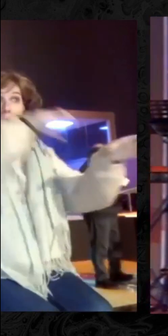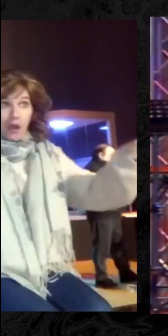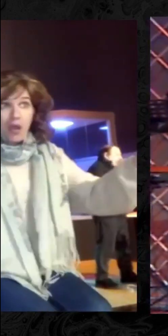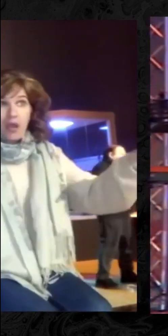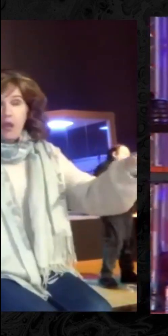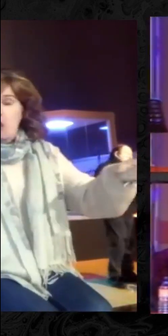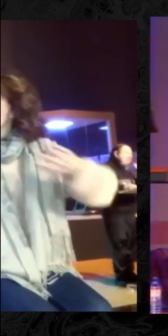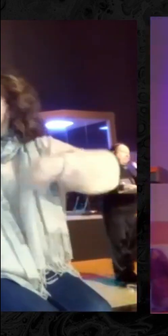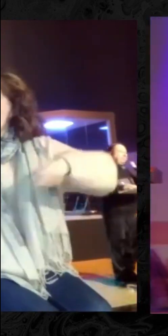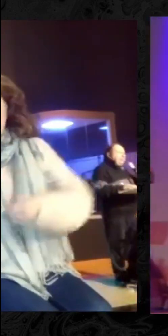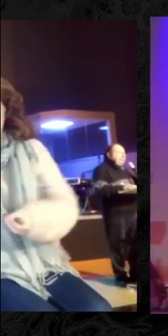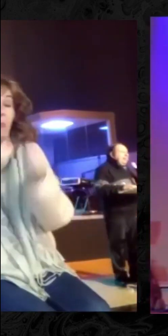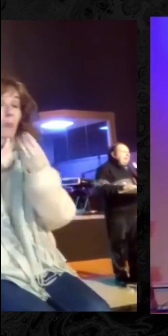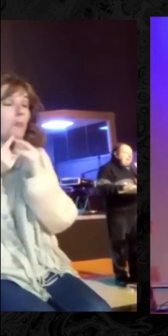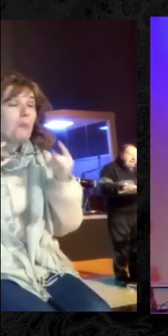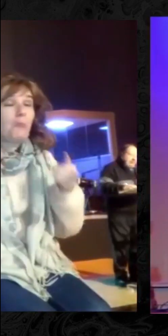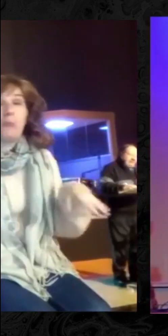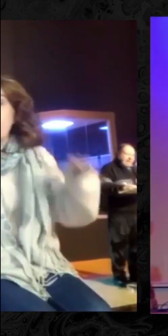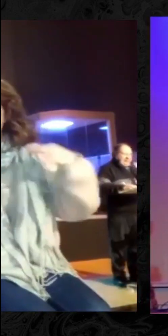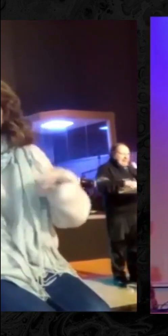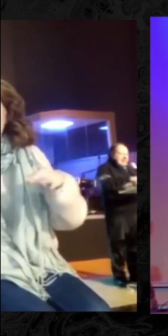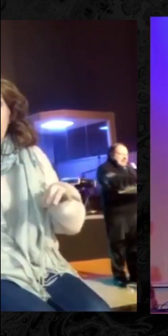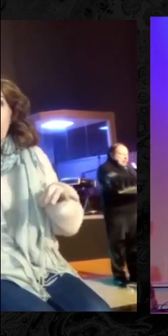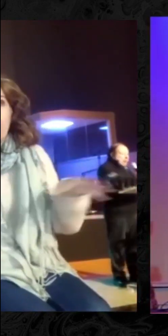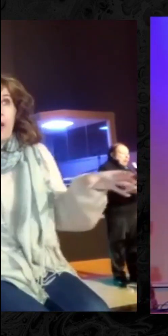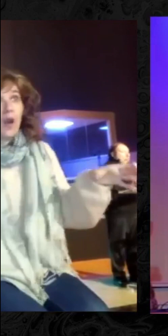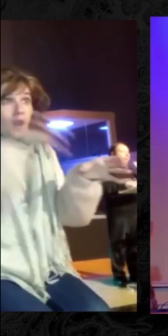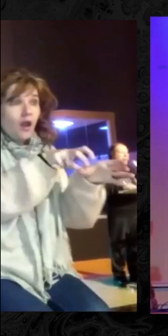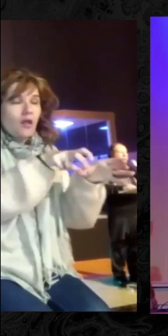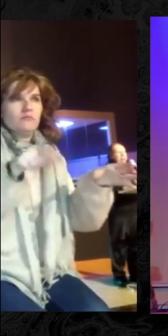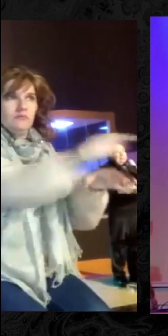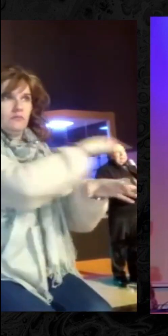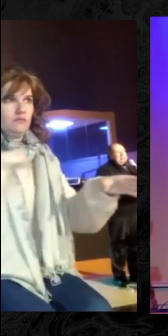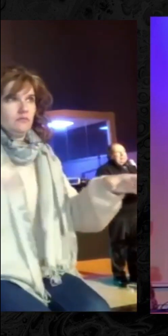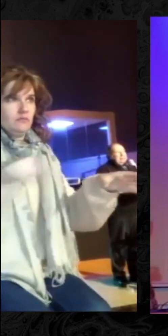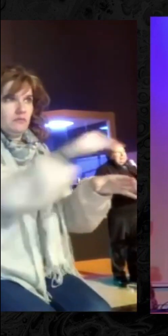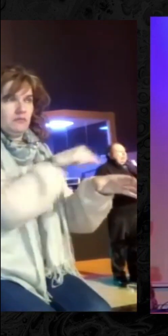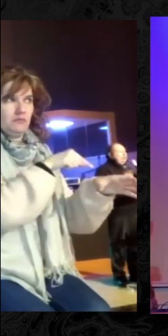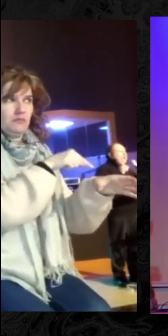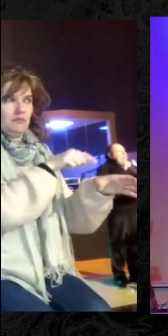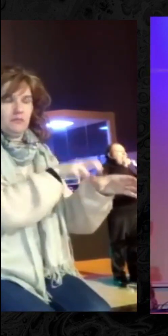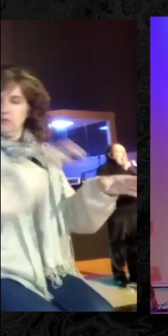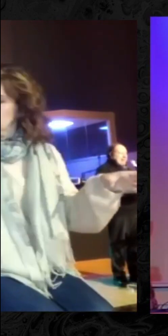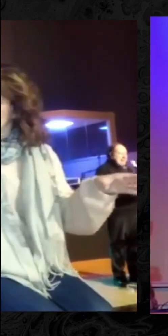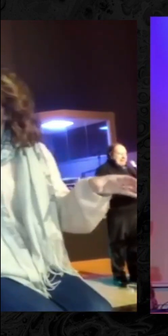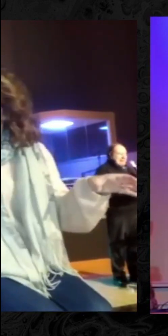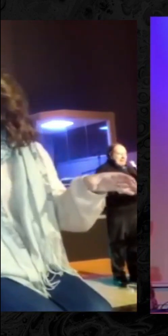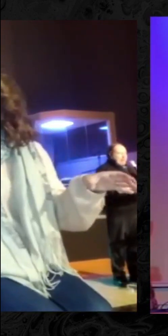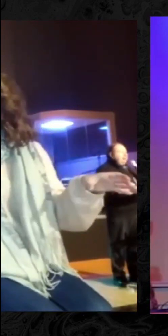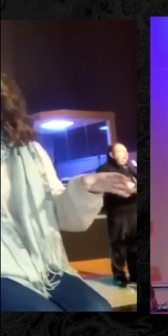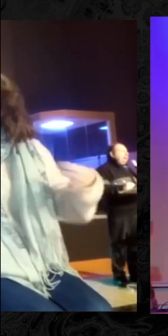entonces él dice y yo y yo creo eso que los animales